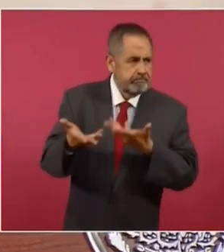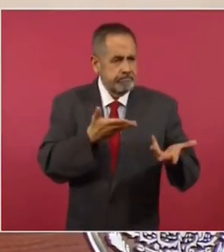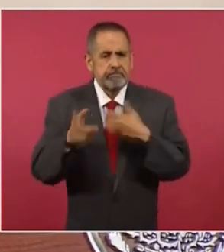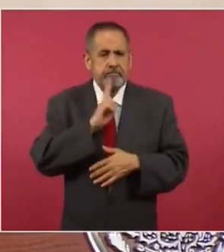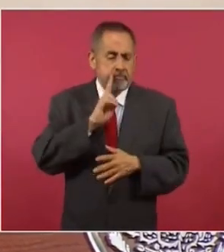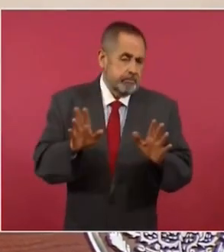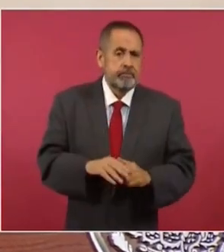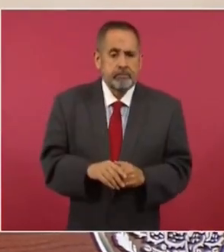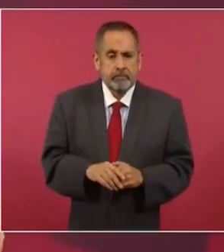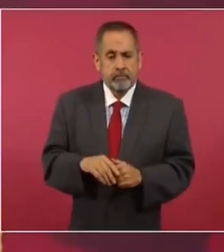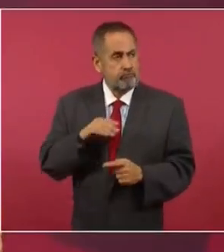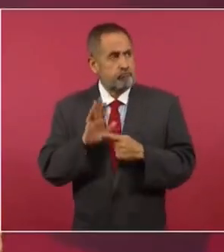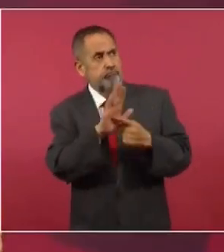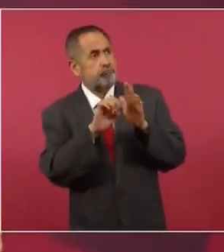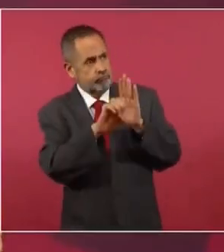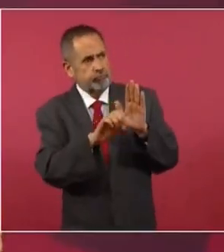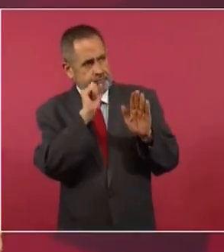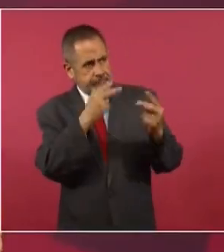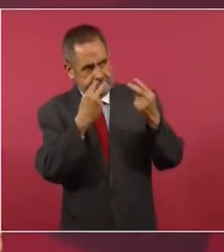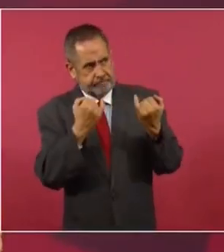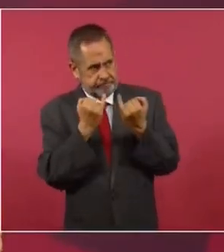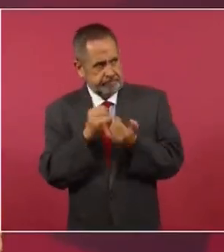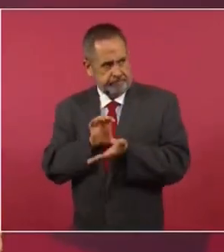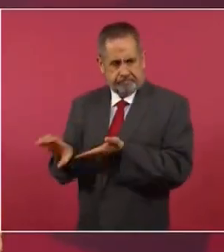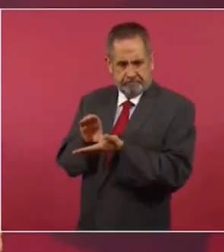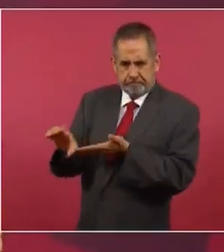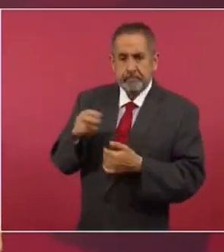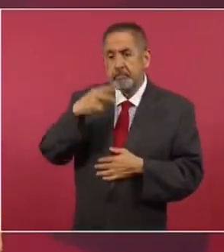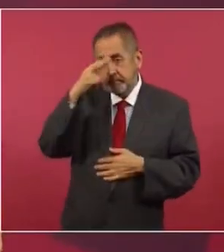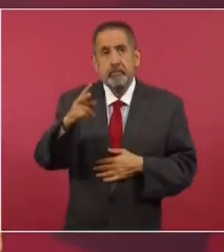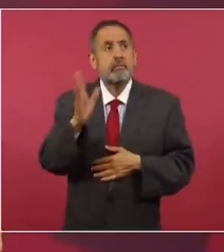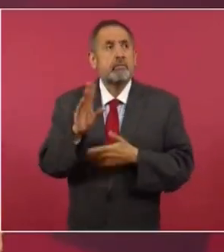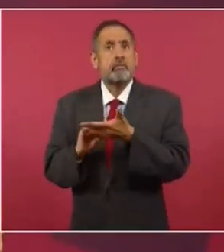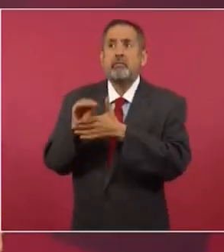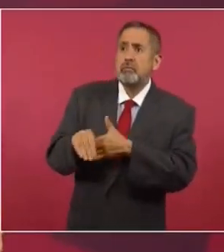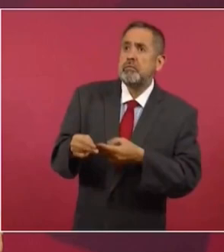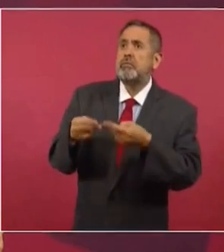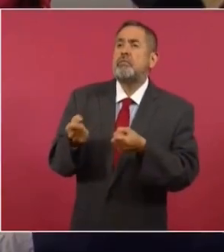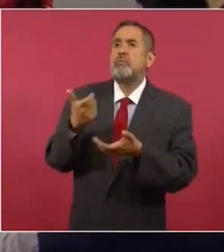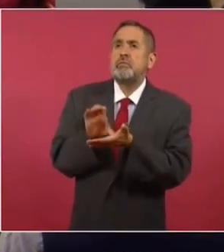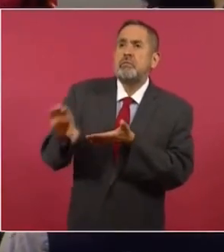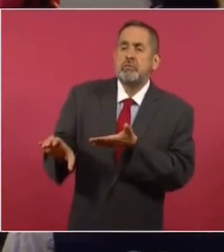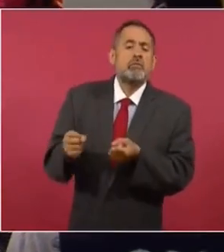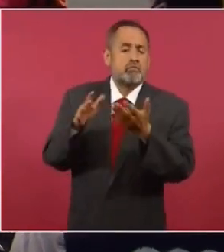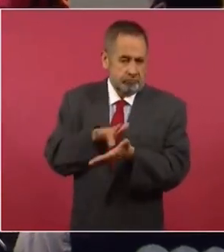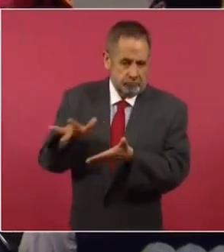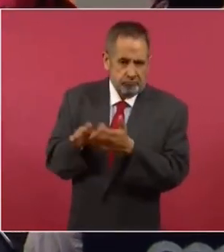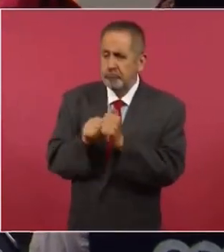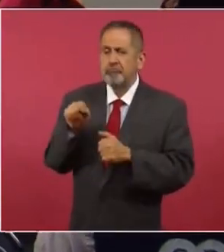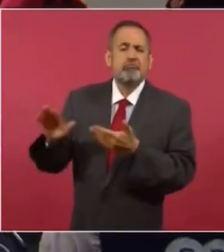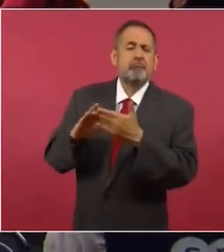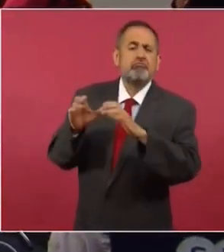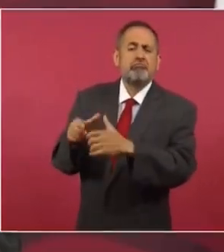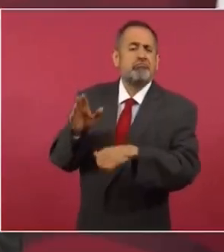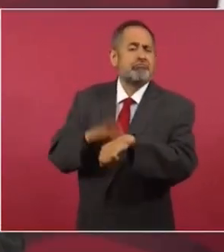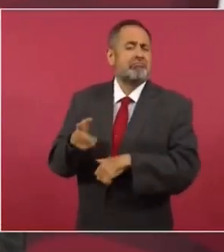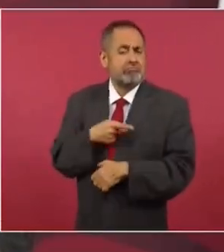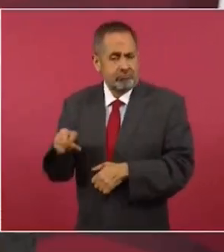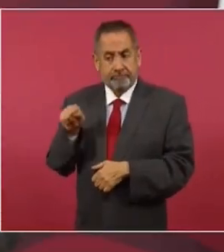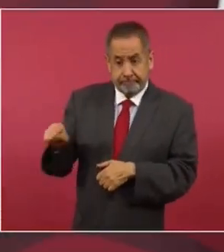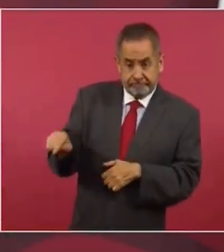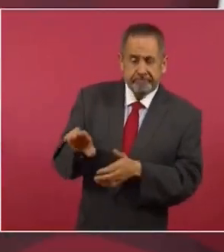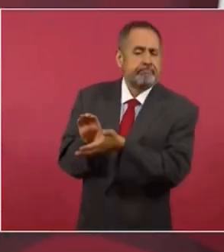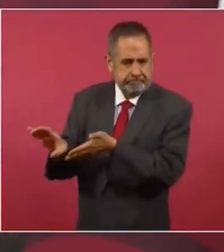estamos dando el ejemplo, predicando con el ejemplo, porque México está invirtiendo, ayudando en comunidades pobres